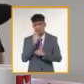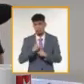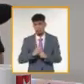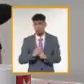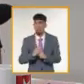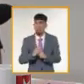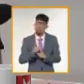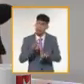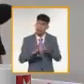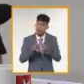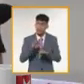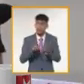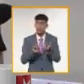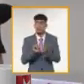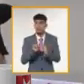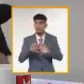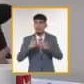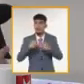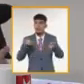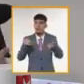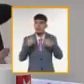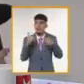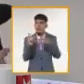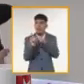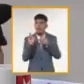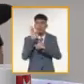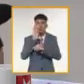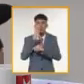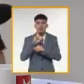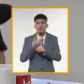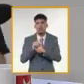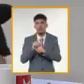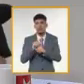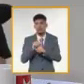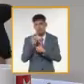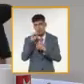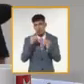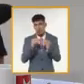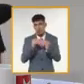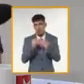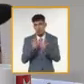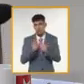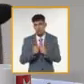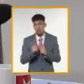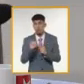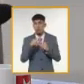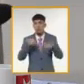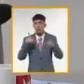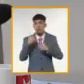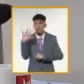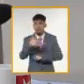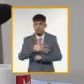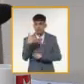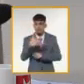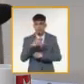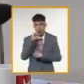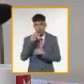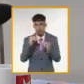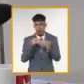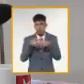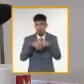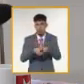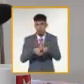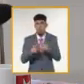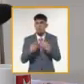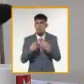negativos en estas expresiones, no son exclusivas del reggaetón o el reparto, pero sin duda se manifiestan con determinada